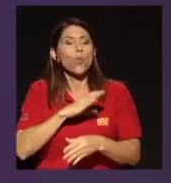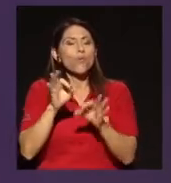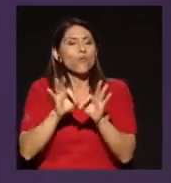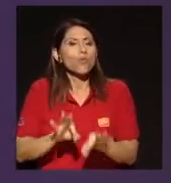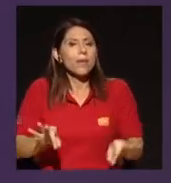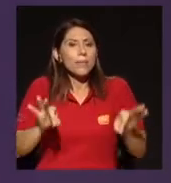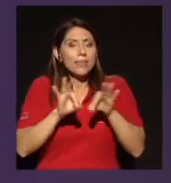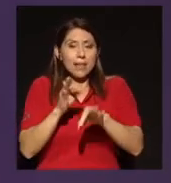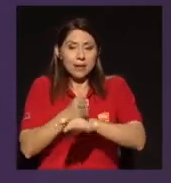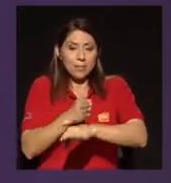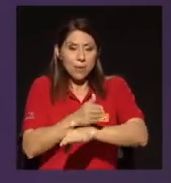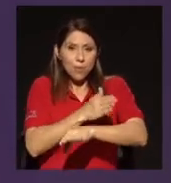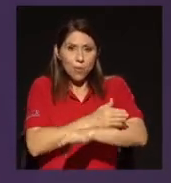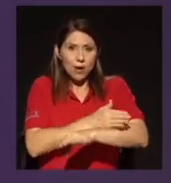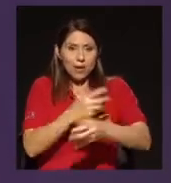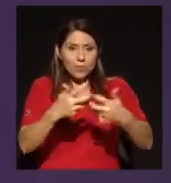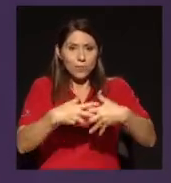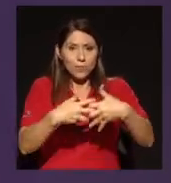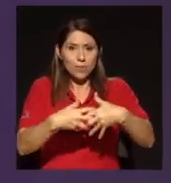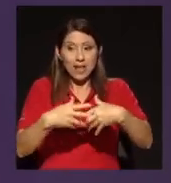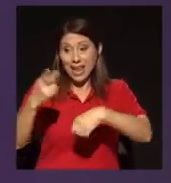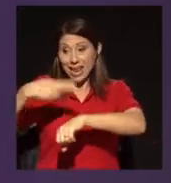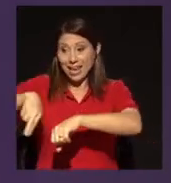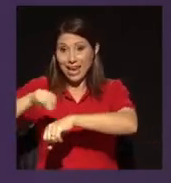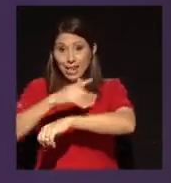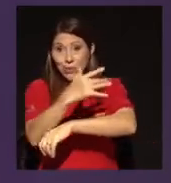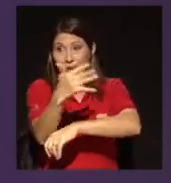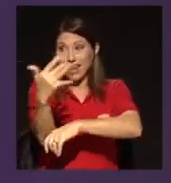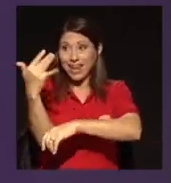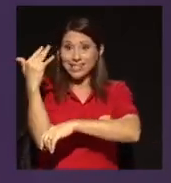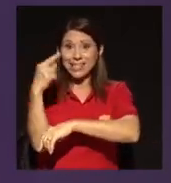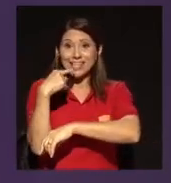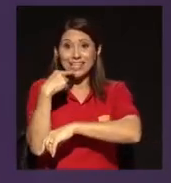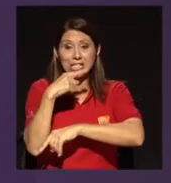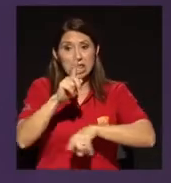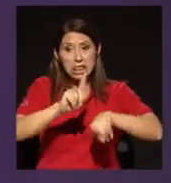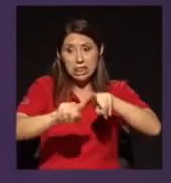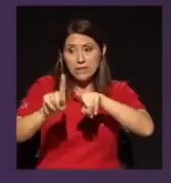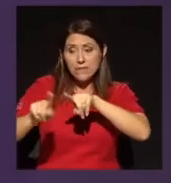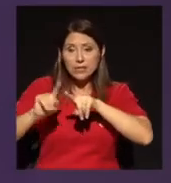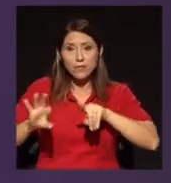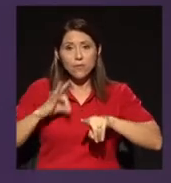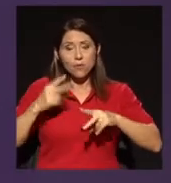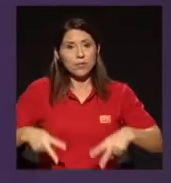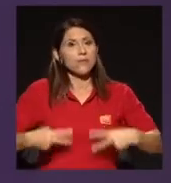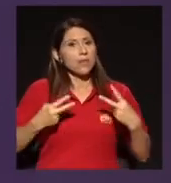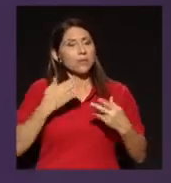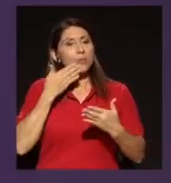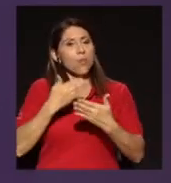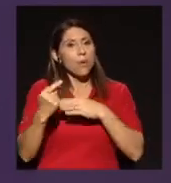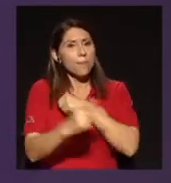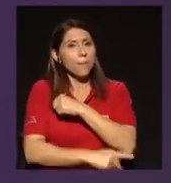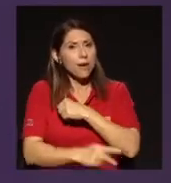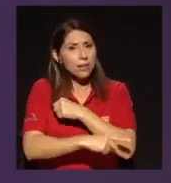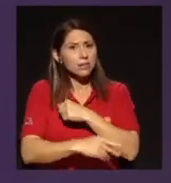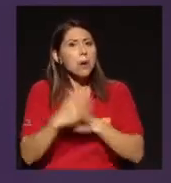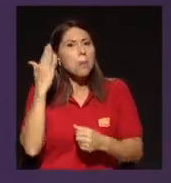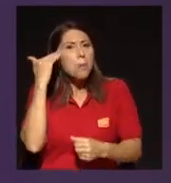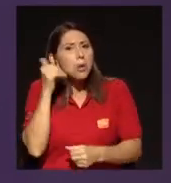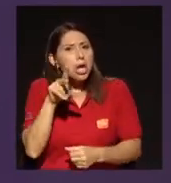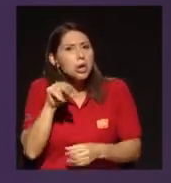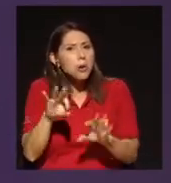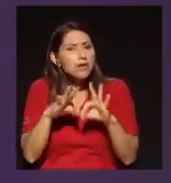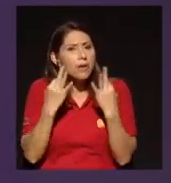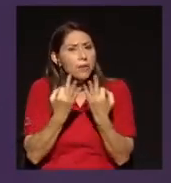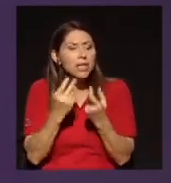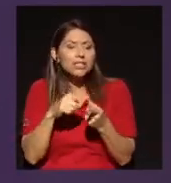la naturaleza se habla que un país rico en su biodiversidad es un país que va por buen camino y hay que conservar eso, ¿por qué no en las familias? Entonces